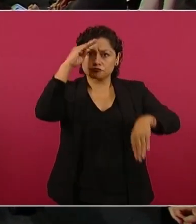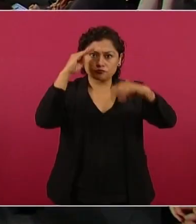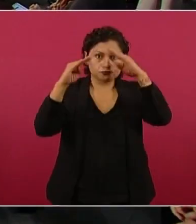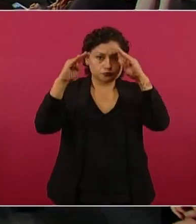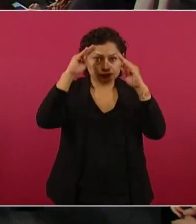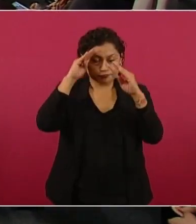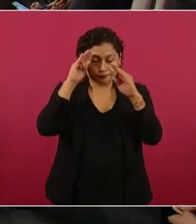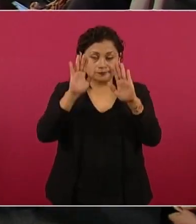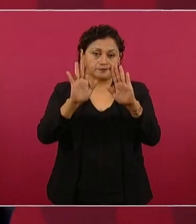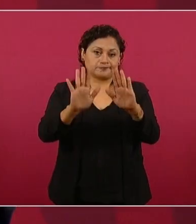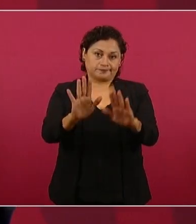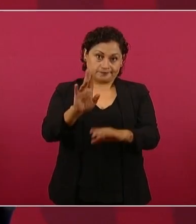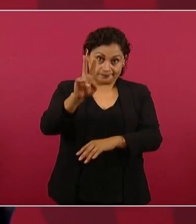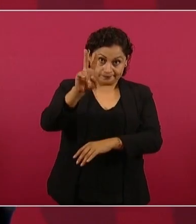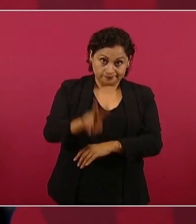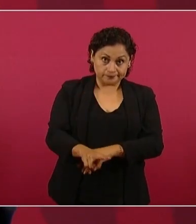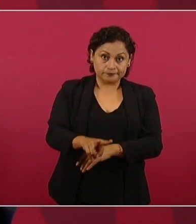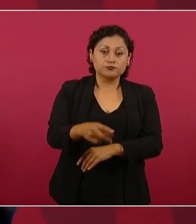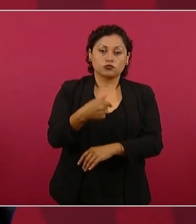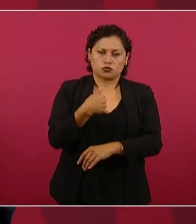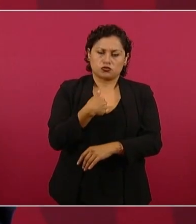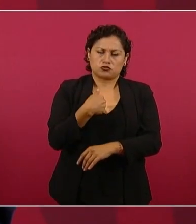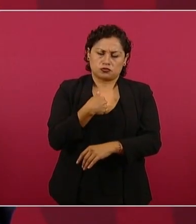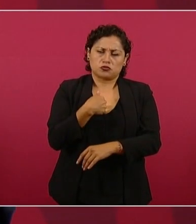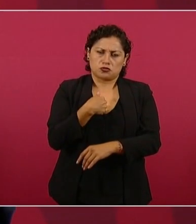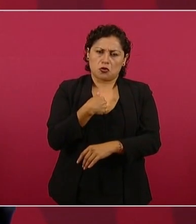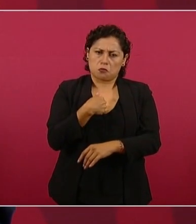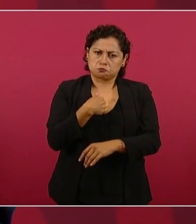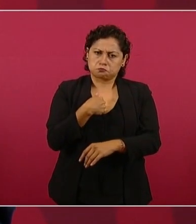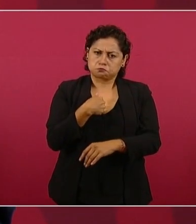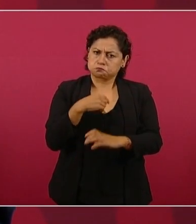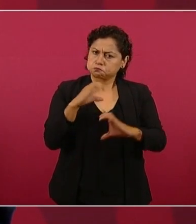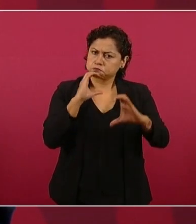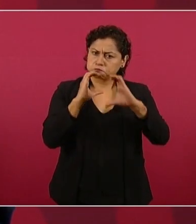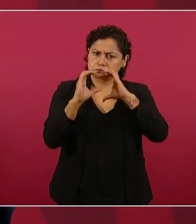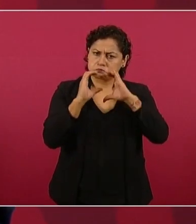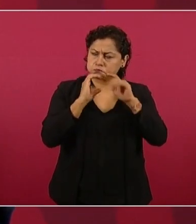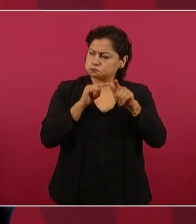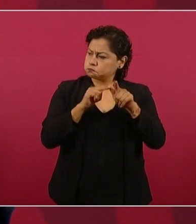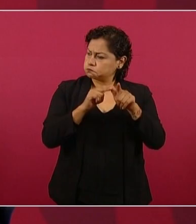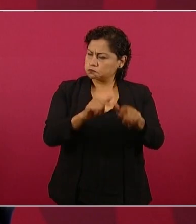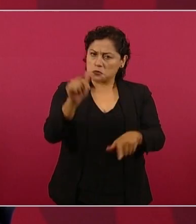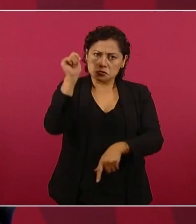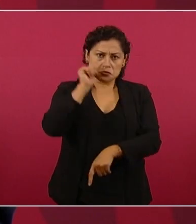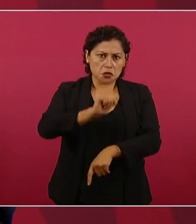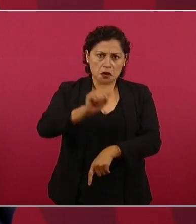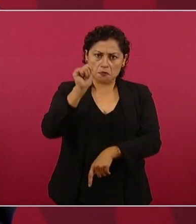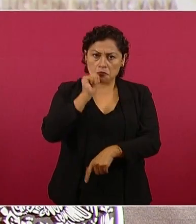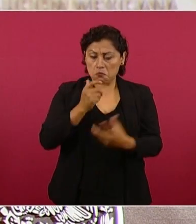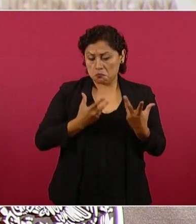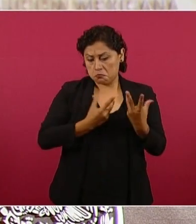la verdad, tengo comunicación permanente con los migrantes,